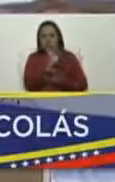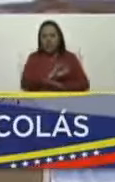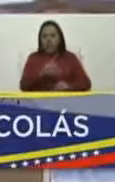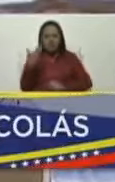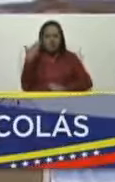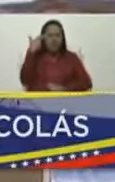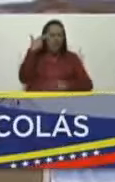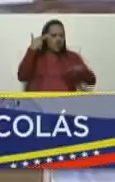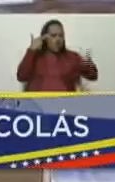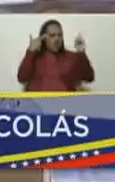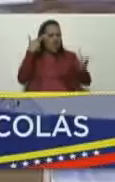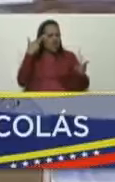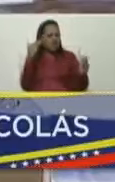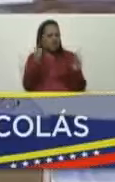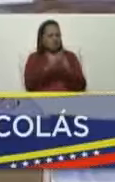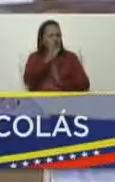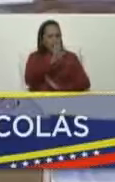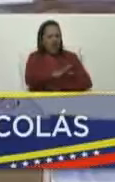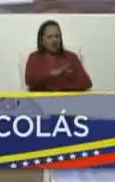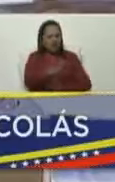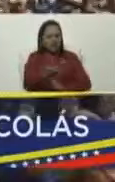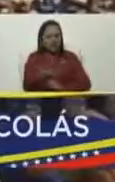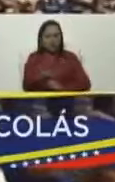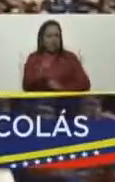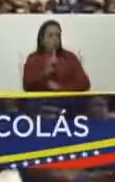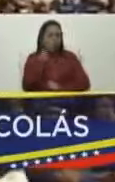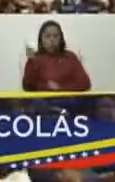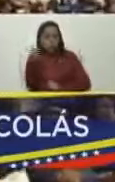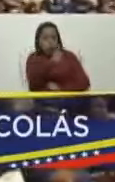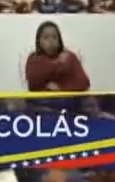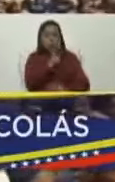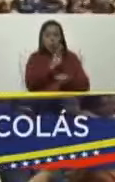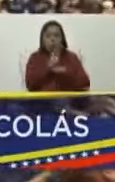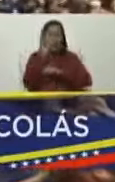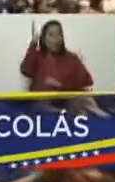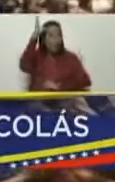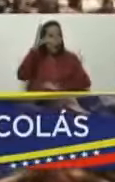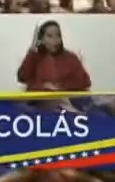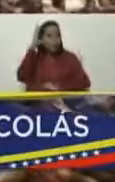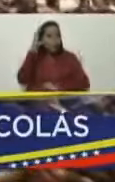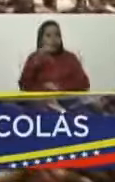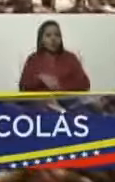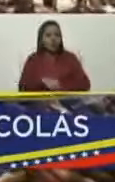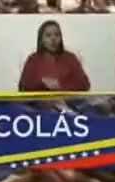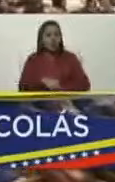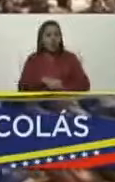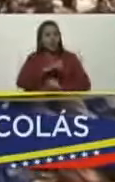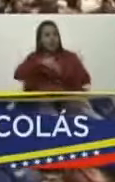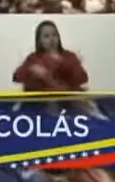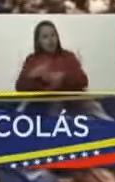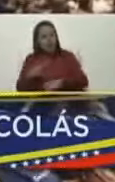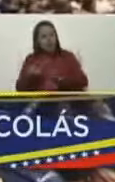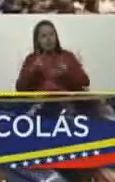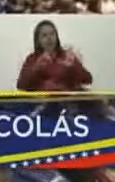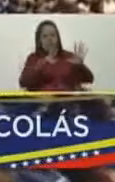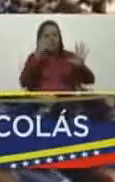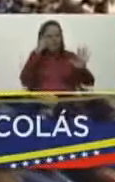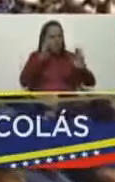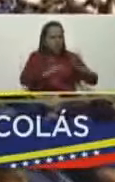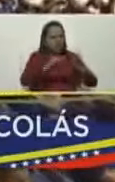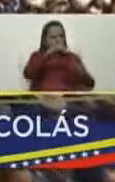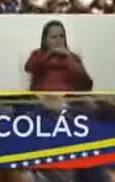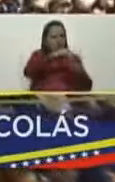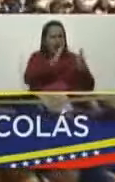en la cabeza para que se quedara en su casa. Cada quien se cuidaba. Conciencia. Y aplicamos 7 días de cuarentena, 7 días